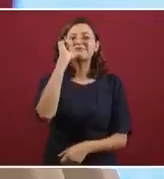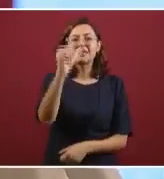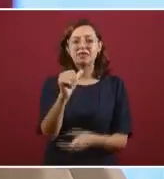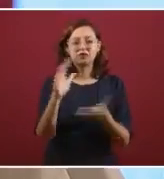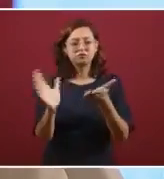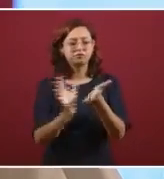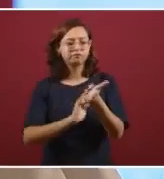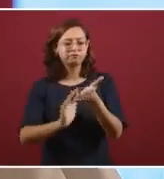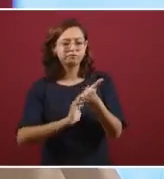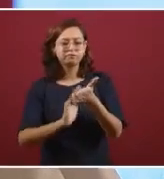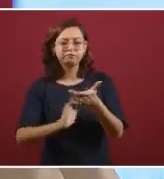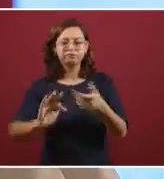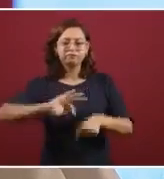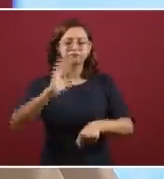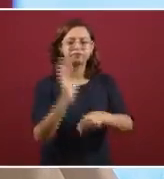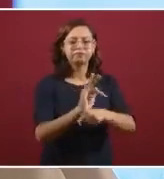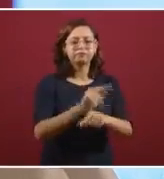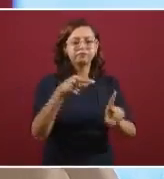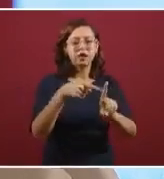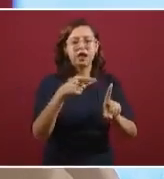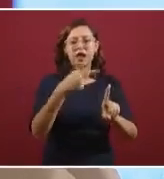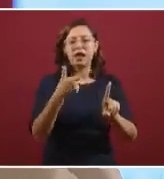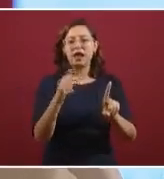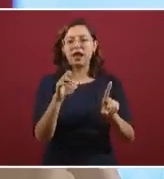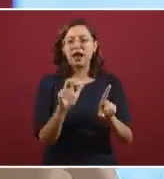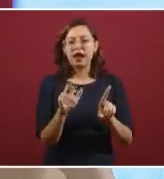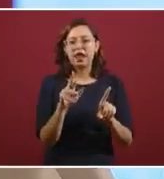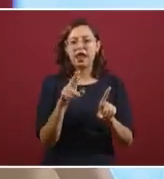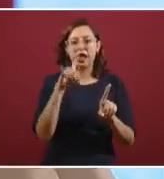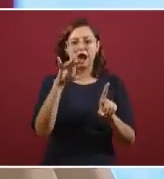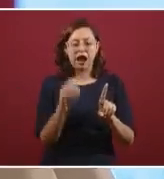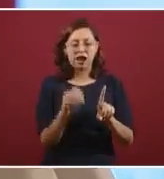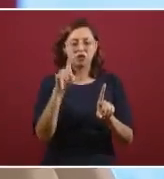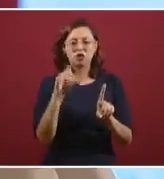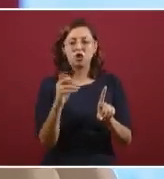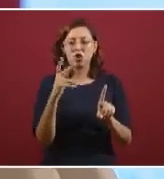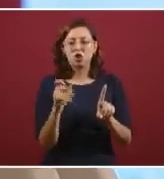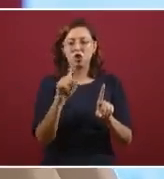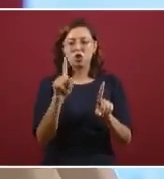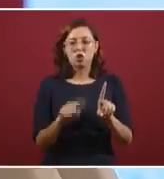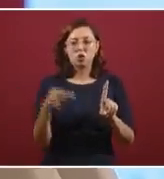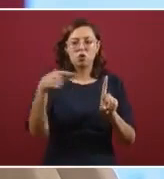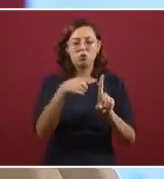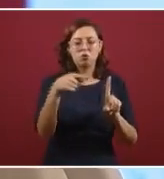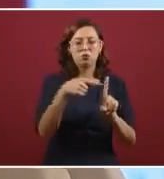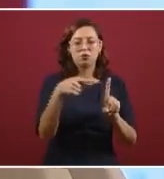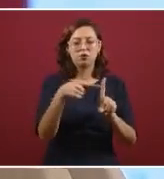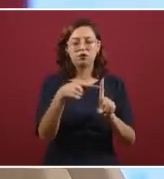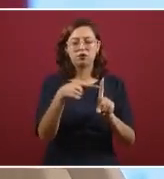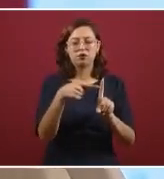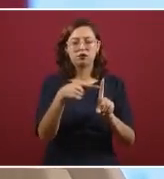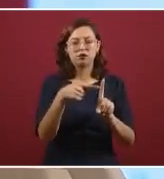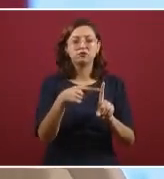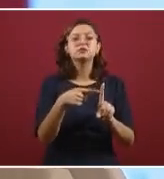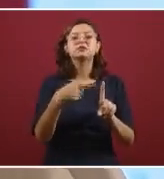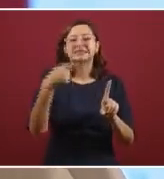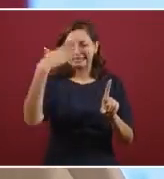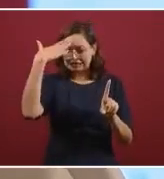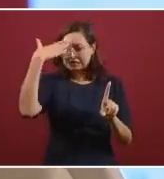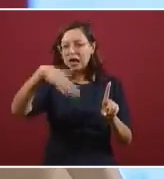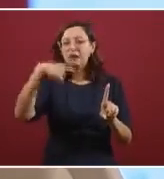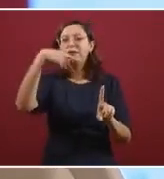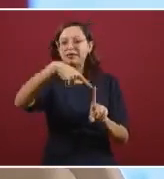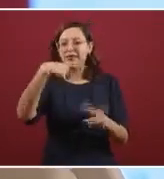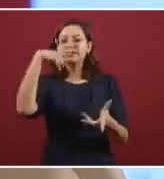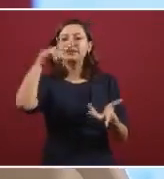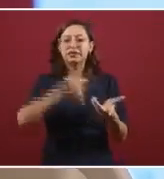en favor de Gilardo López Astudillo, conocido como el Gil, quien es reconocido que operaba como jefe de la